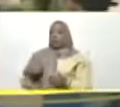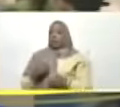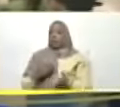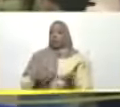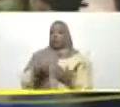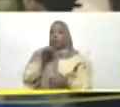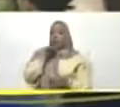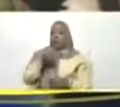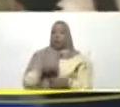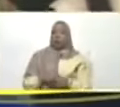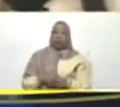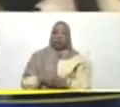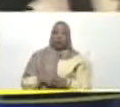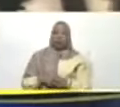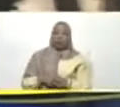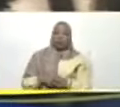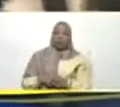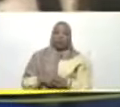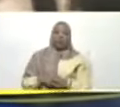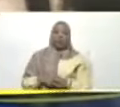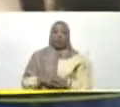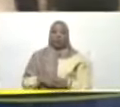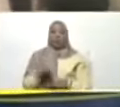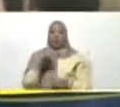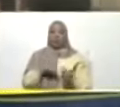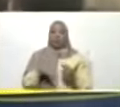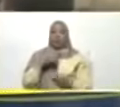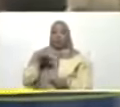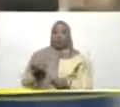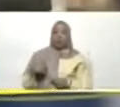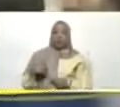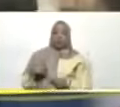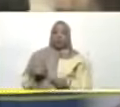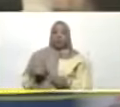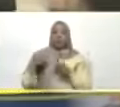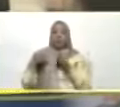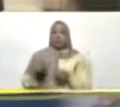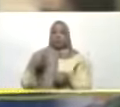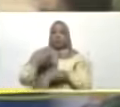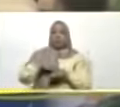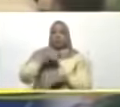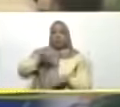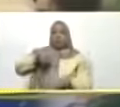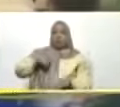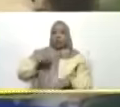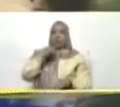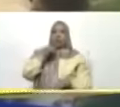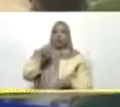congreso con toda su estructura organizativa sus niveles de convocatoria